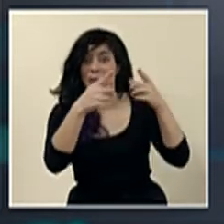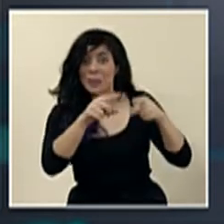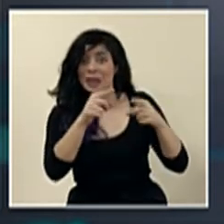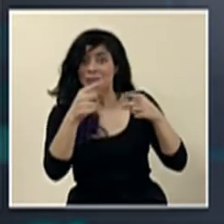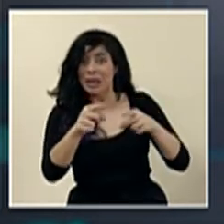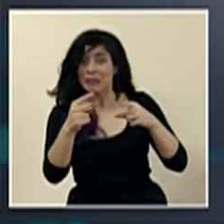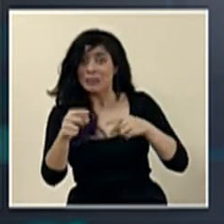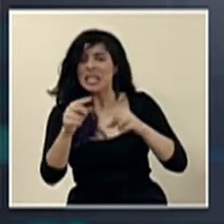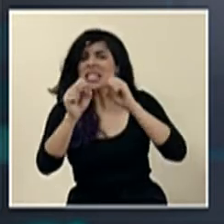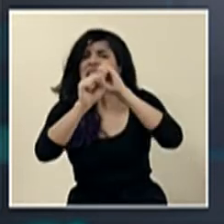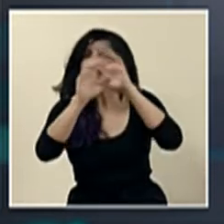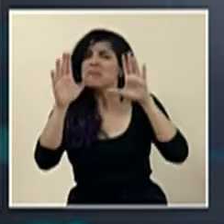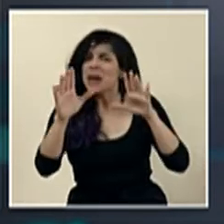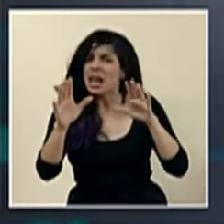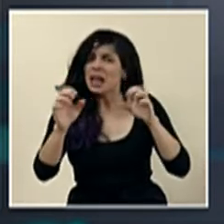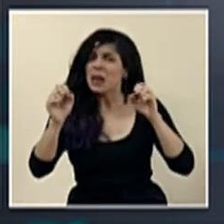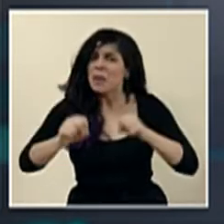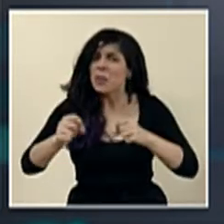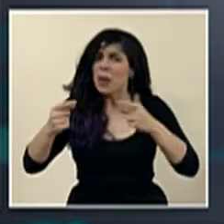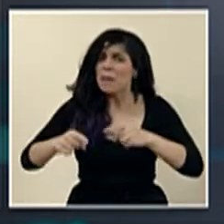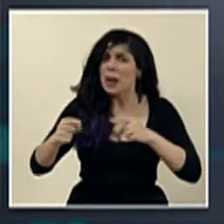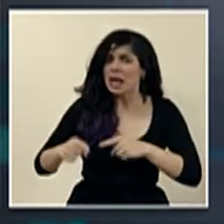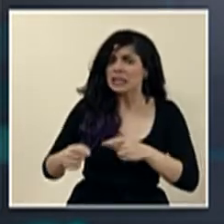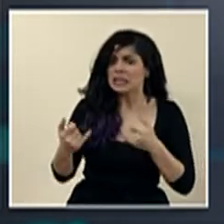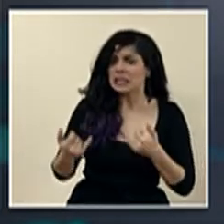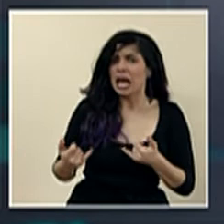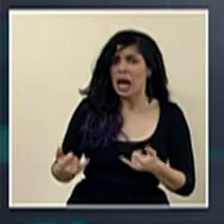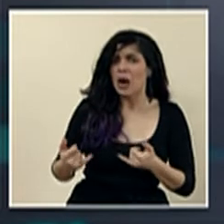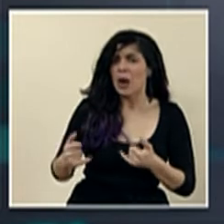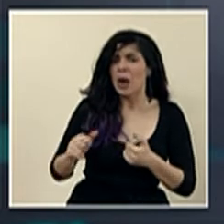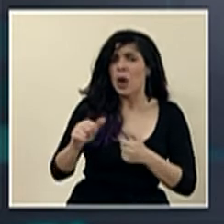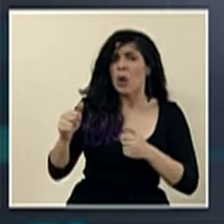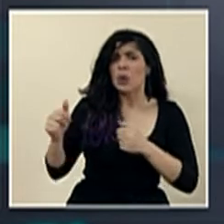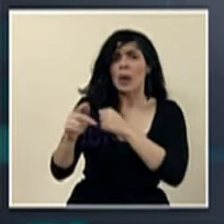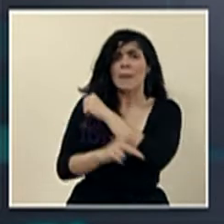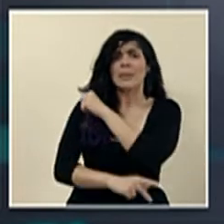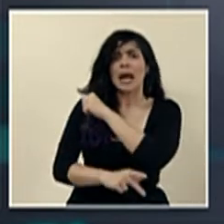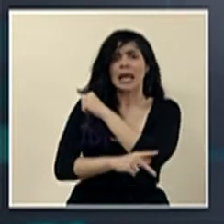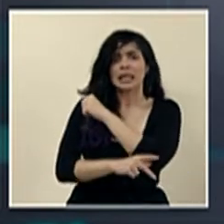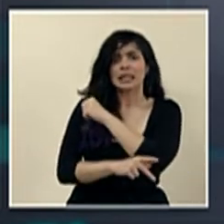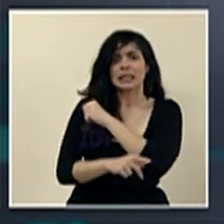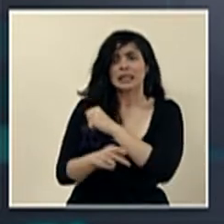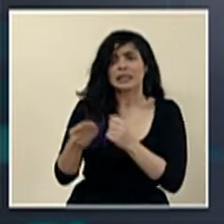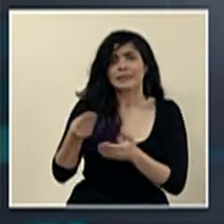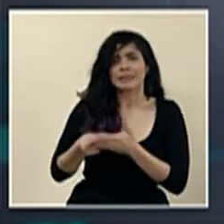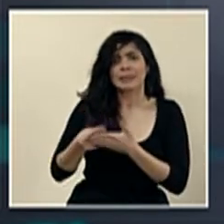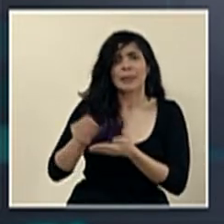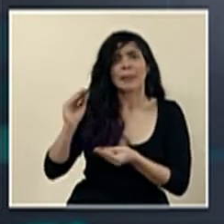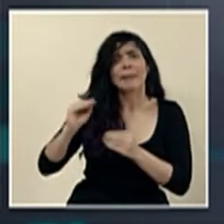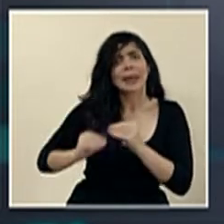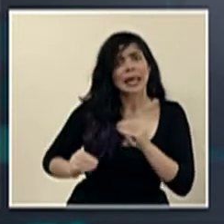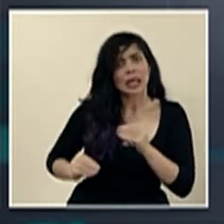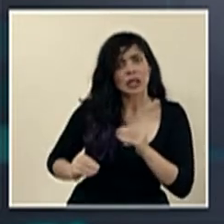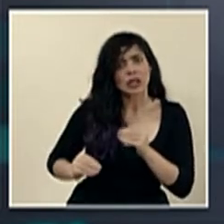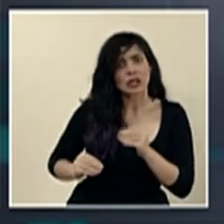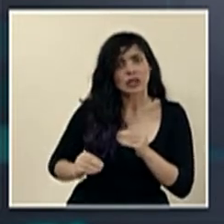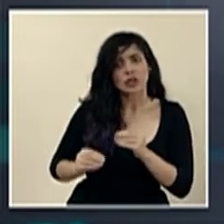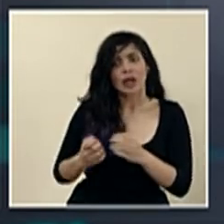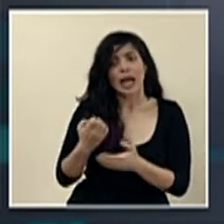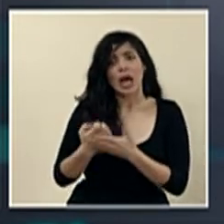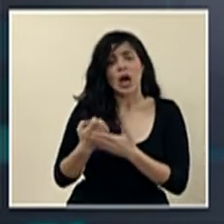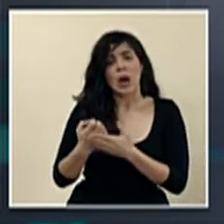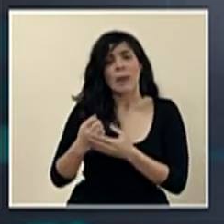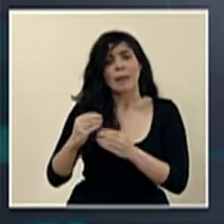imagínense lo que puede pasar y está pasando en países con menos recursos y fortaleza